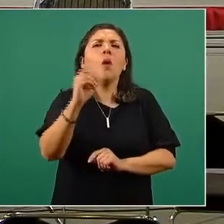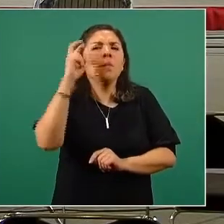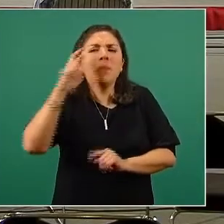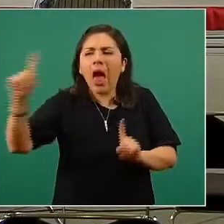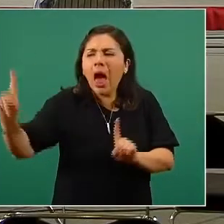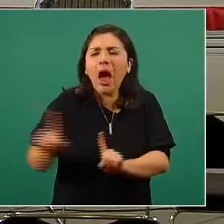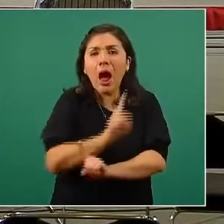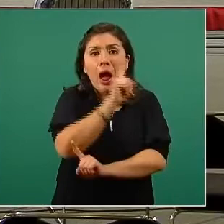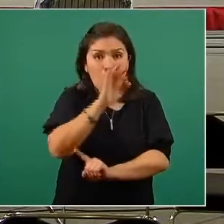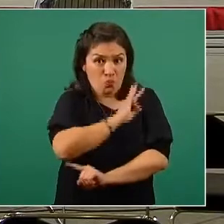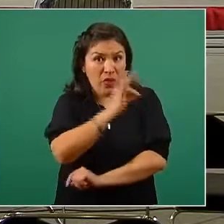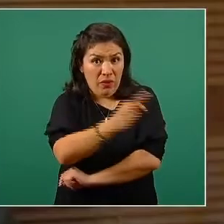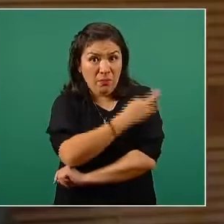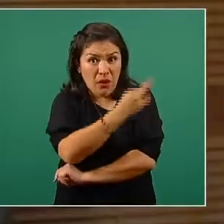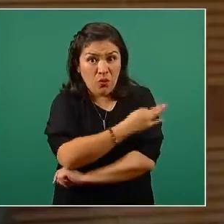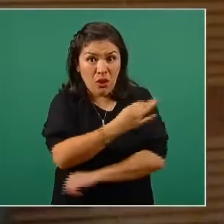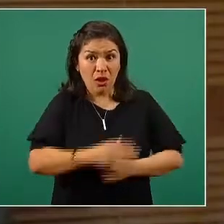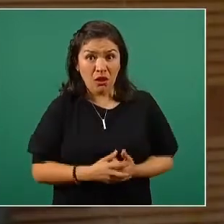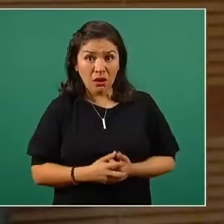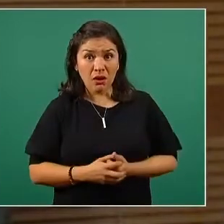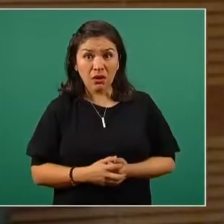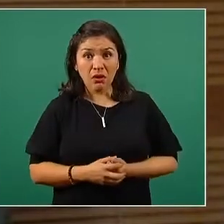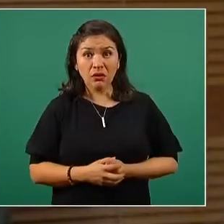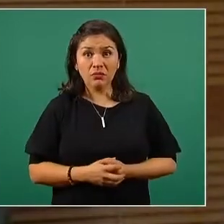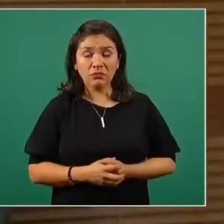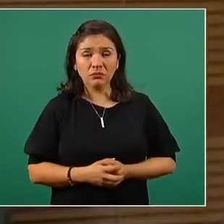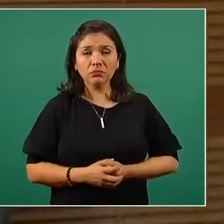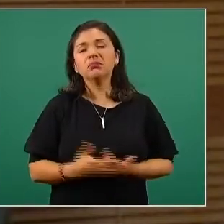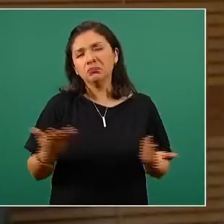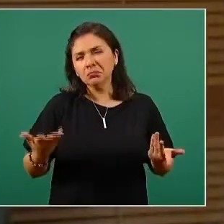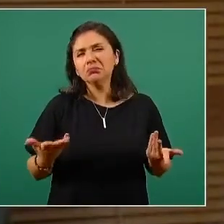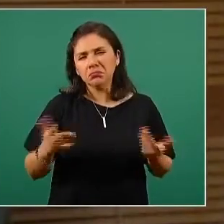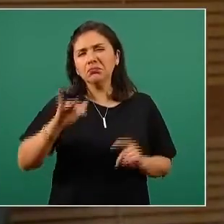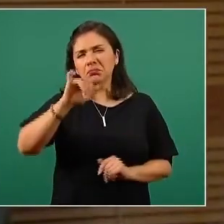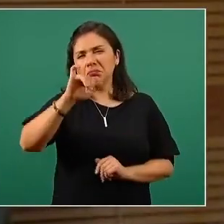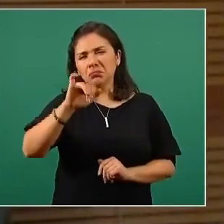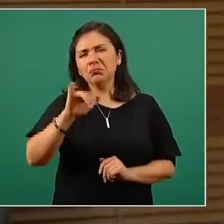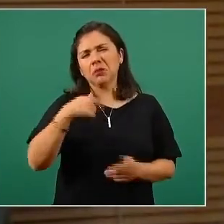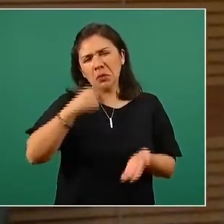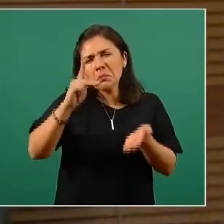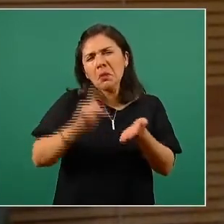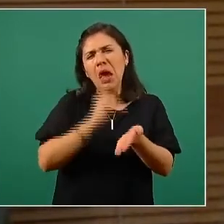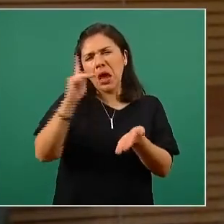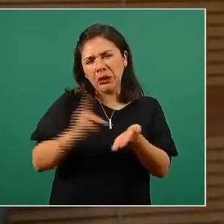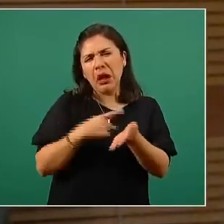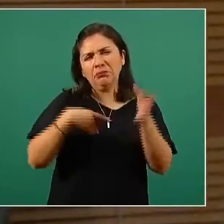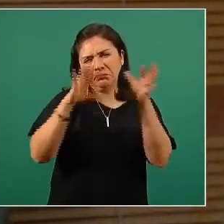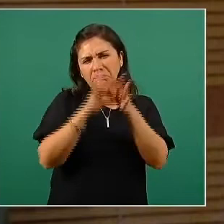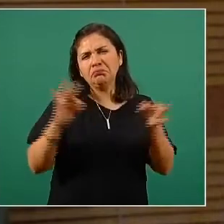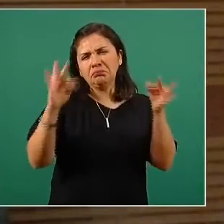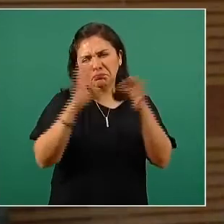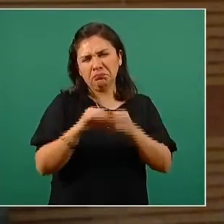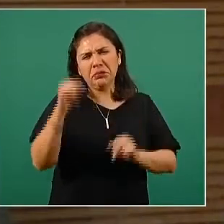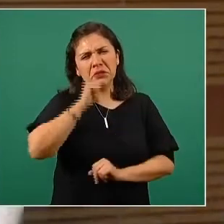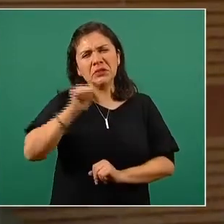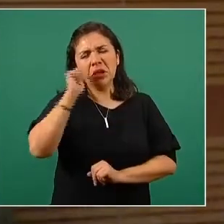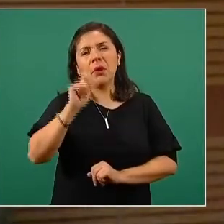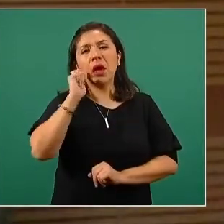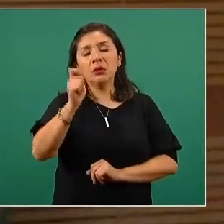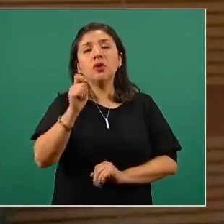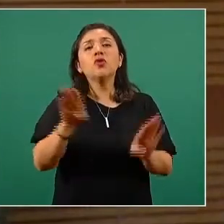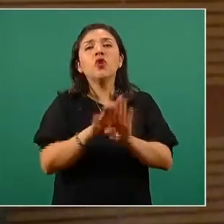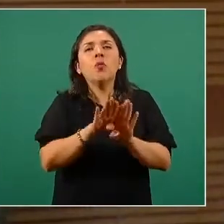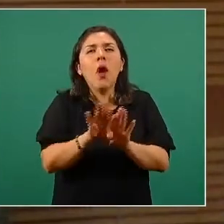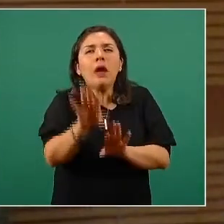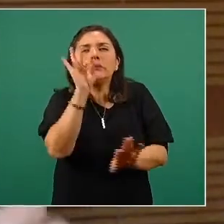Sí, realmente los escenarios, y como también hemos comentado en otras vespertinas, siempre vamos a